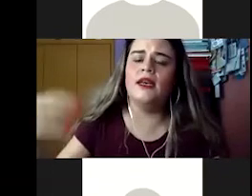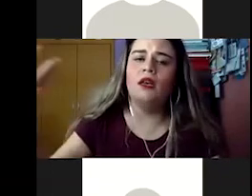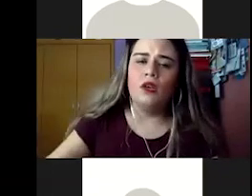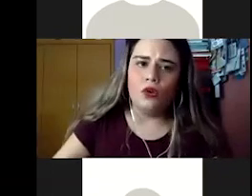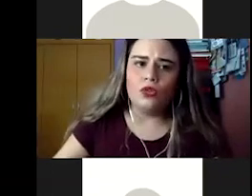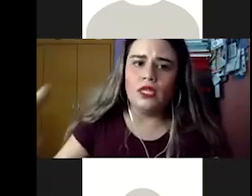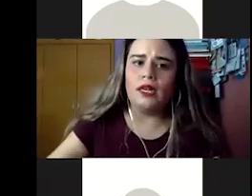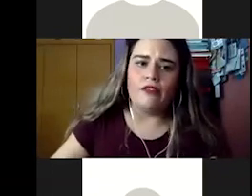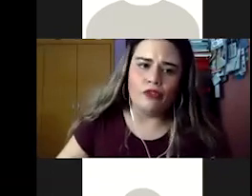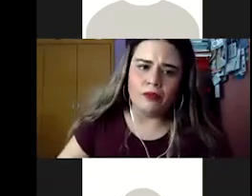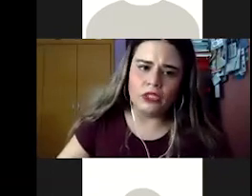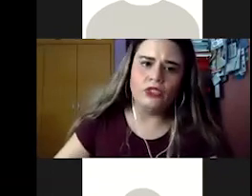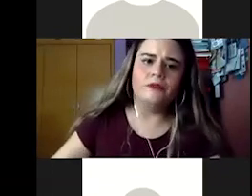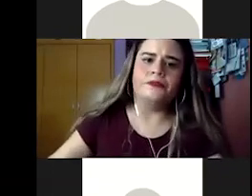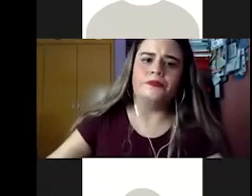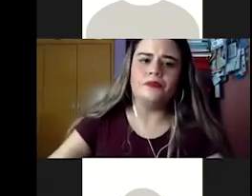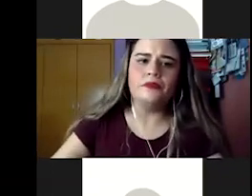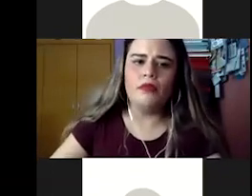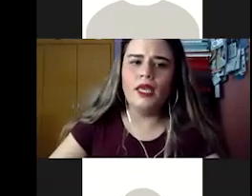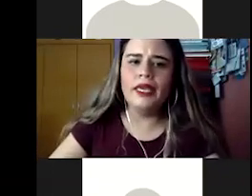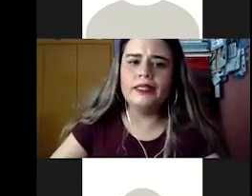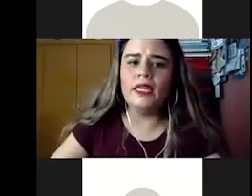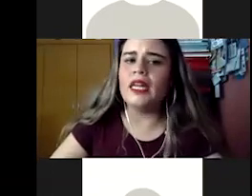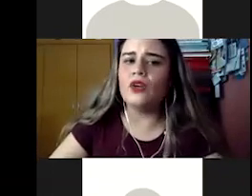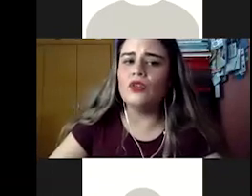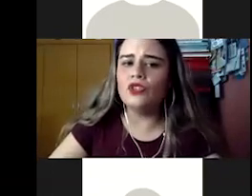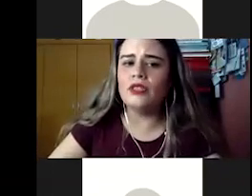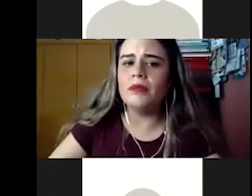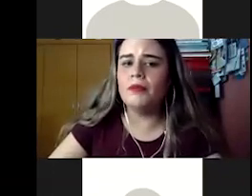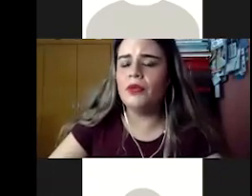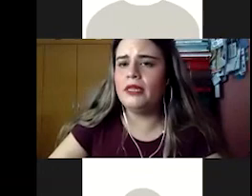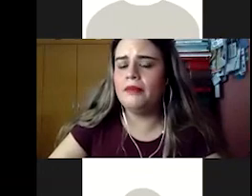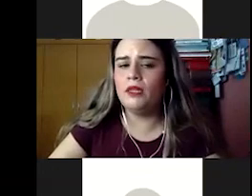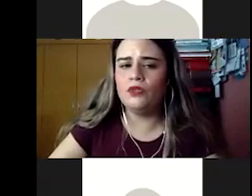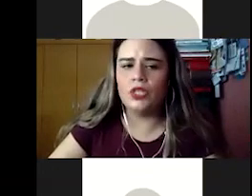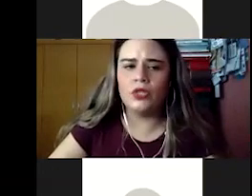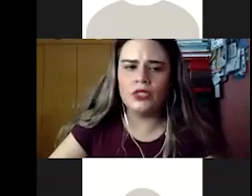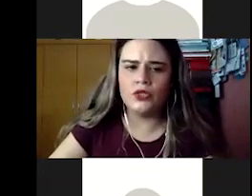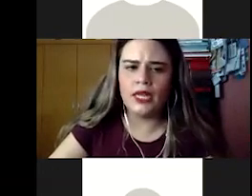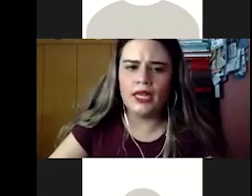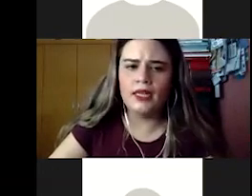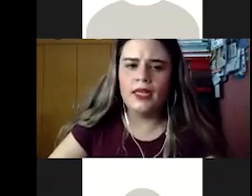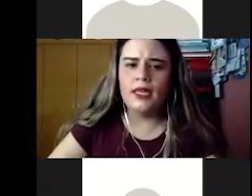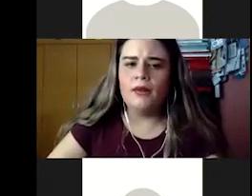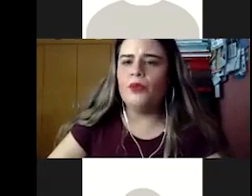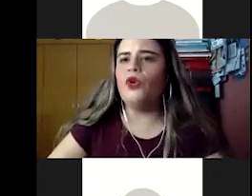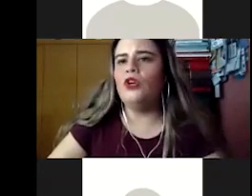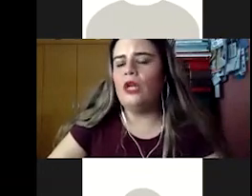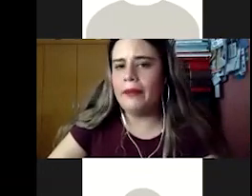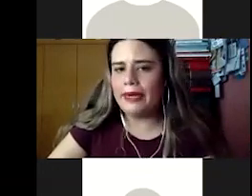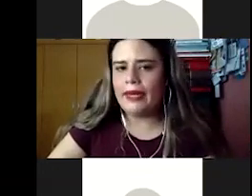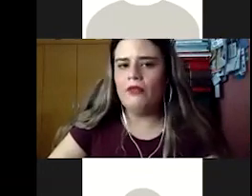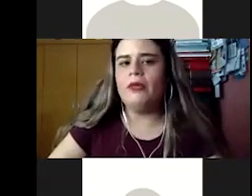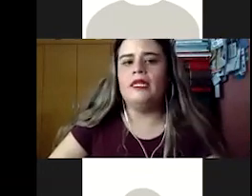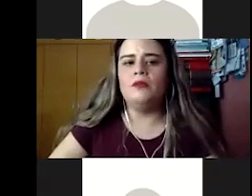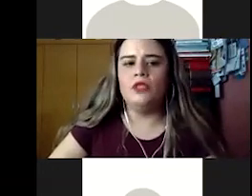incidencia o tienen la información. Se le reconoce también por el tema del Consejo Nacional, por haber